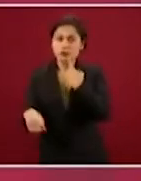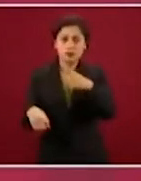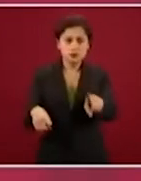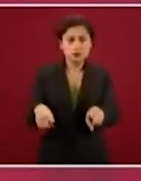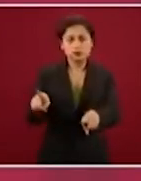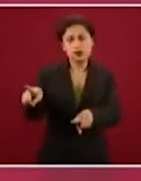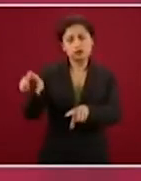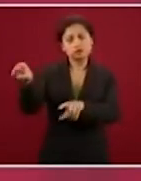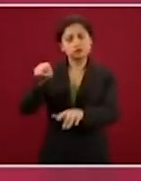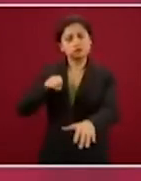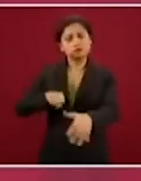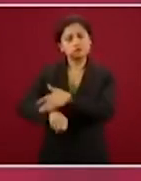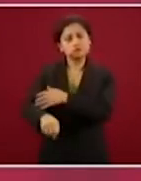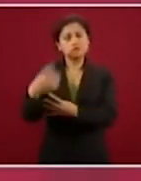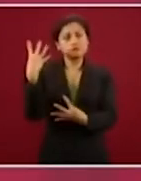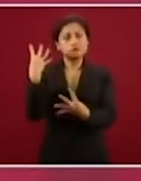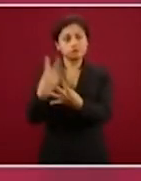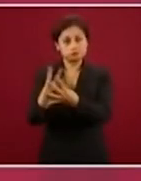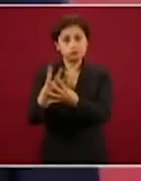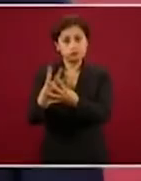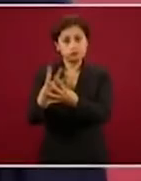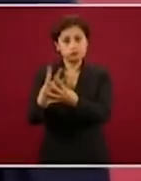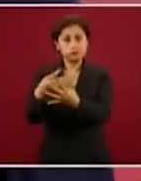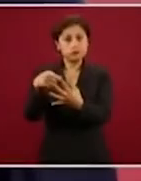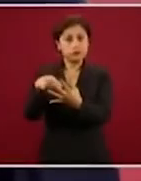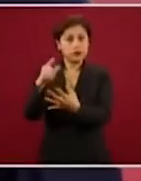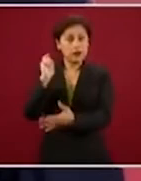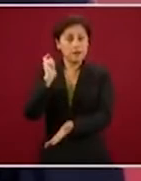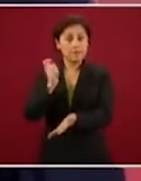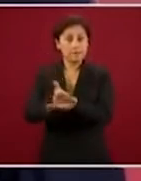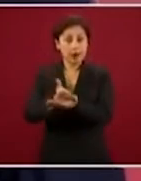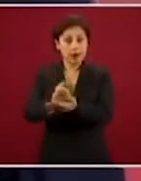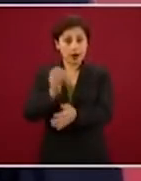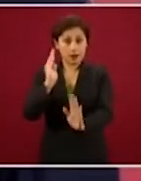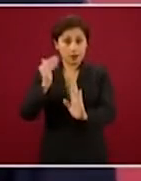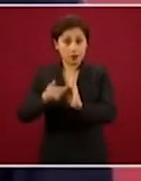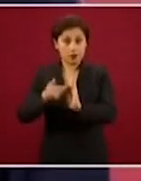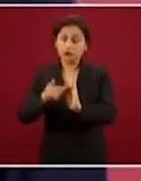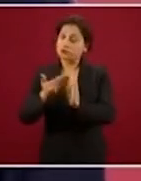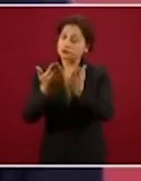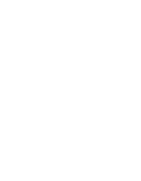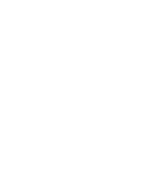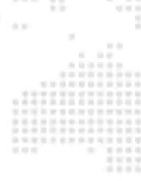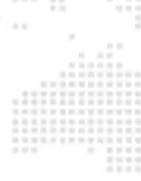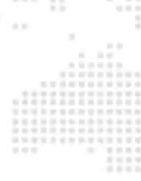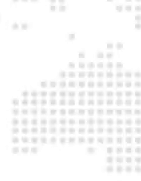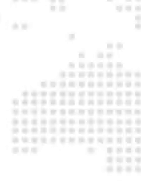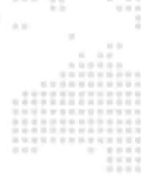derecho a fianza. Pero tenemos que dejar establecida la democracia.